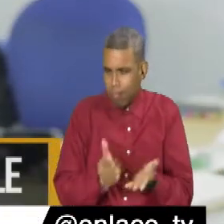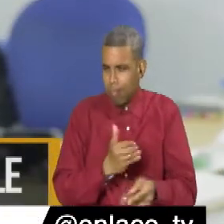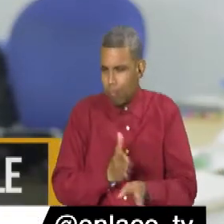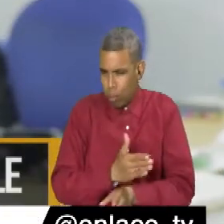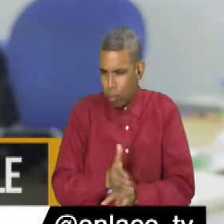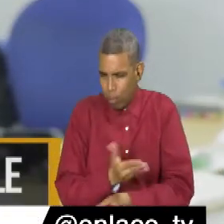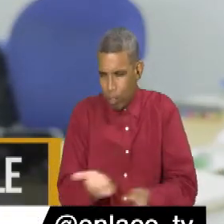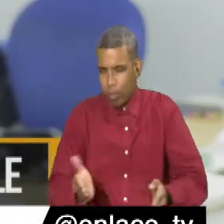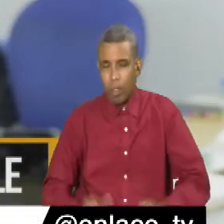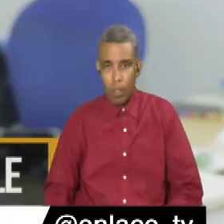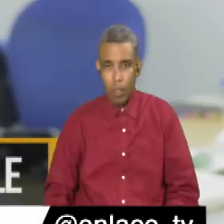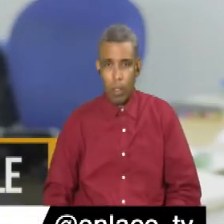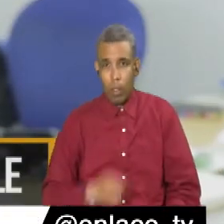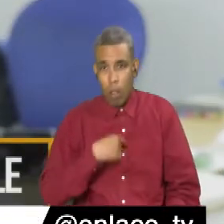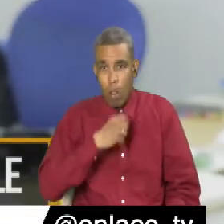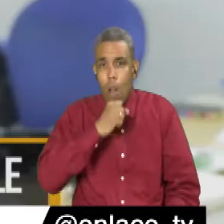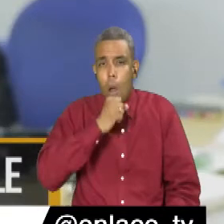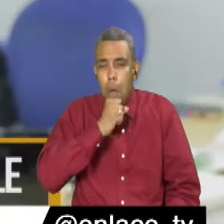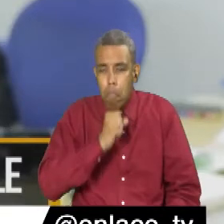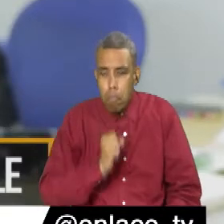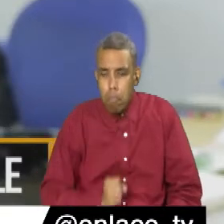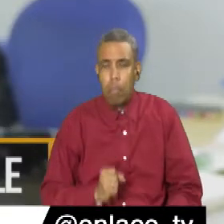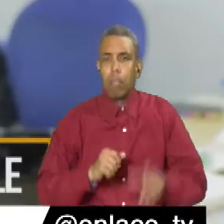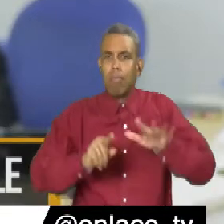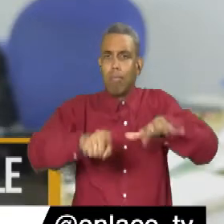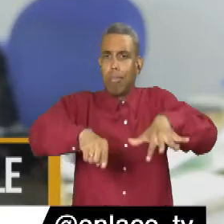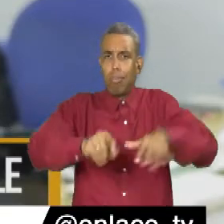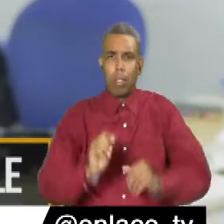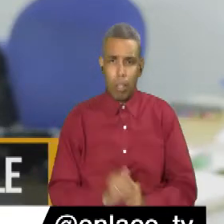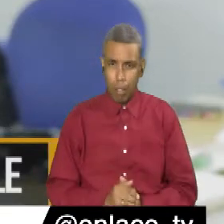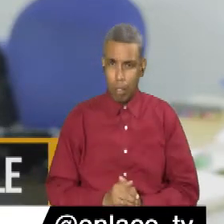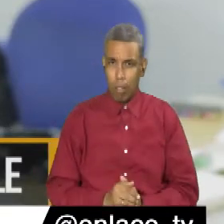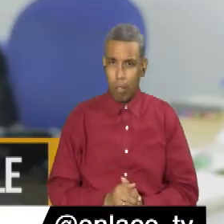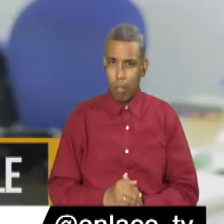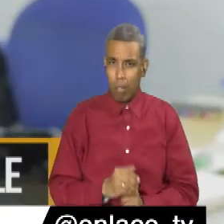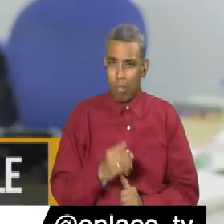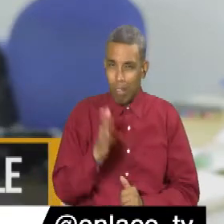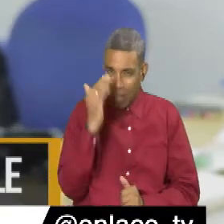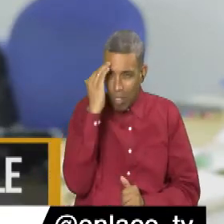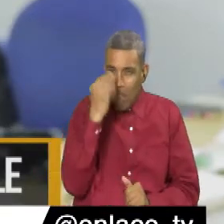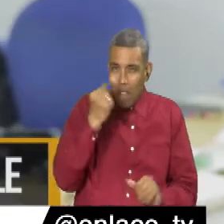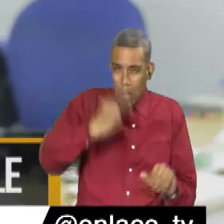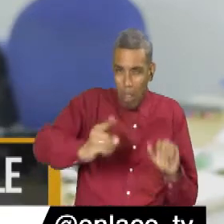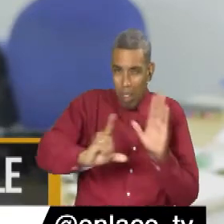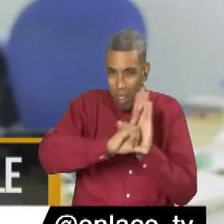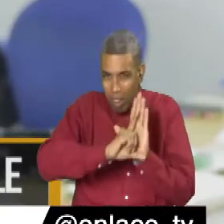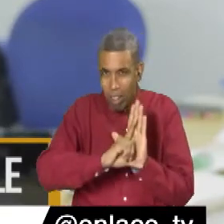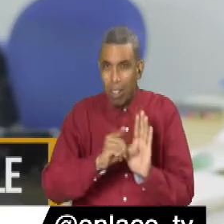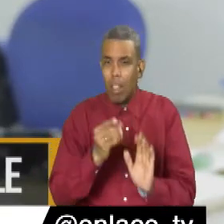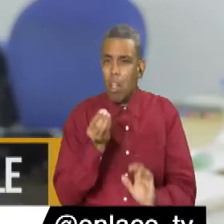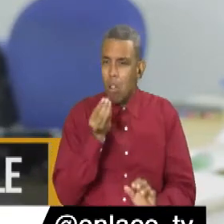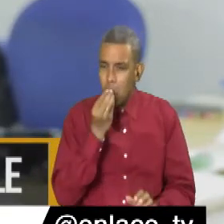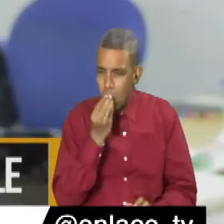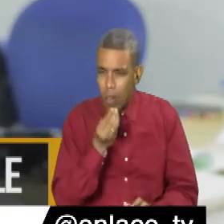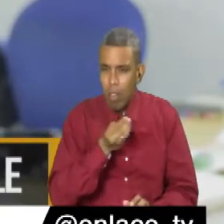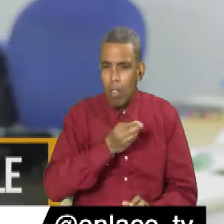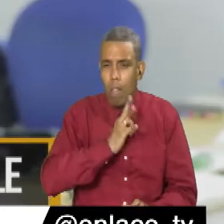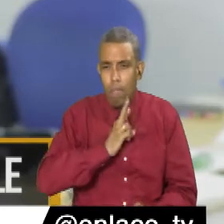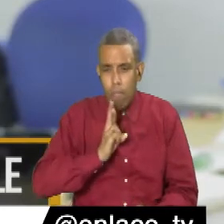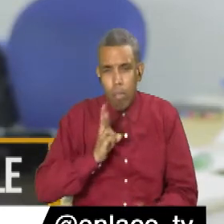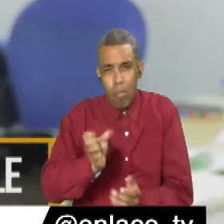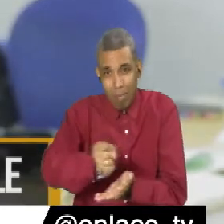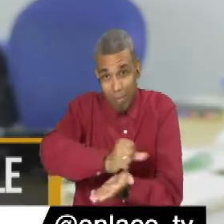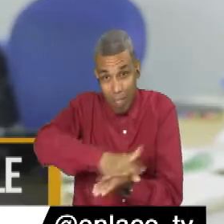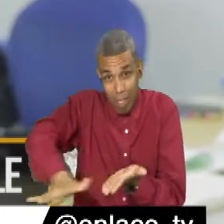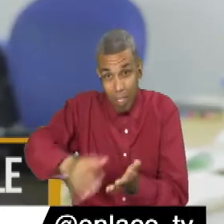de aquí de adulto mayor. Ya llevamos 6 meses sin tener la posibilidad de que los adultos que yo represento tengan la posibilidad de un almuerzo o